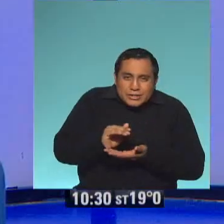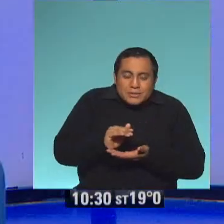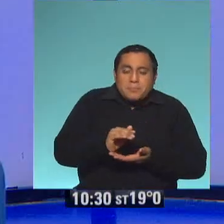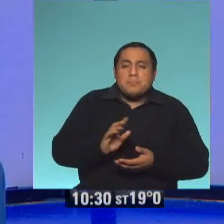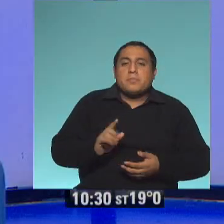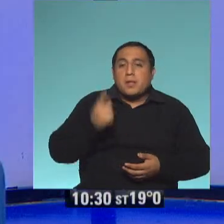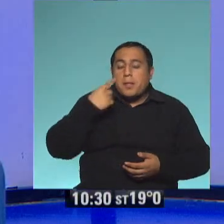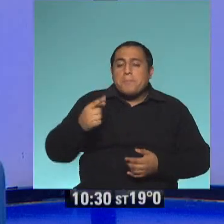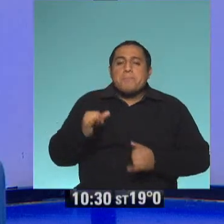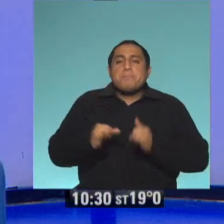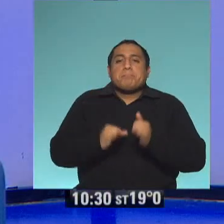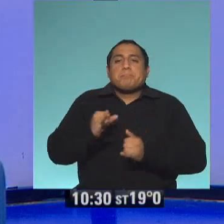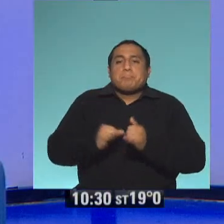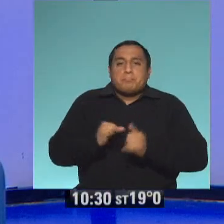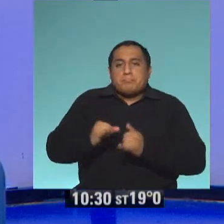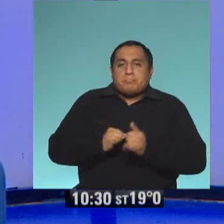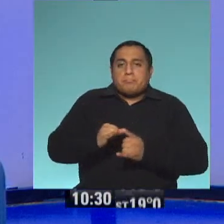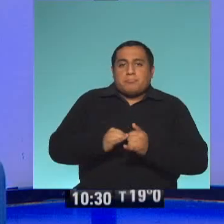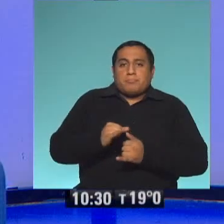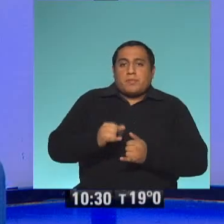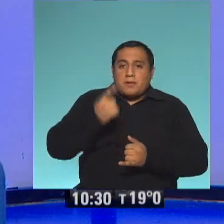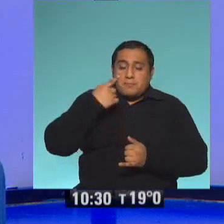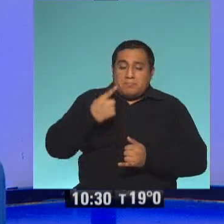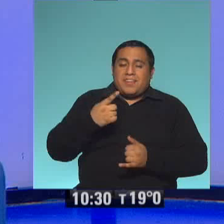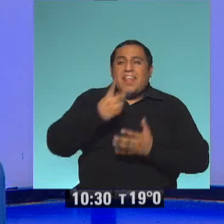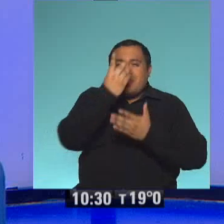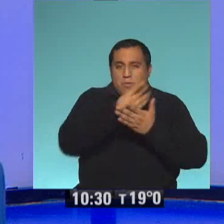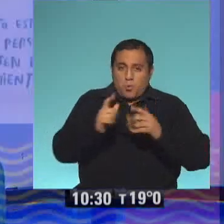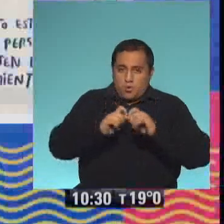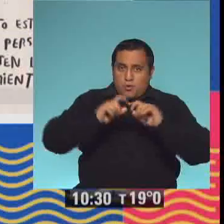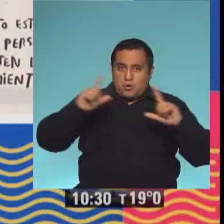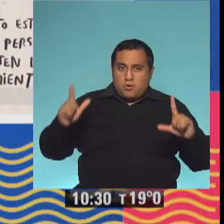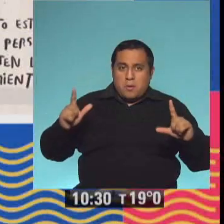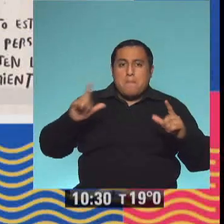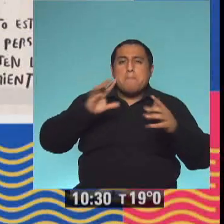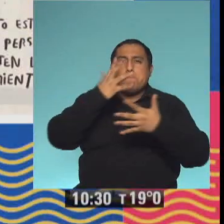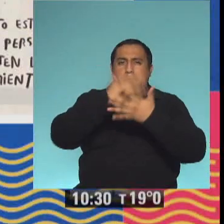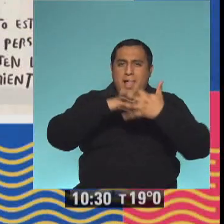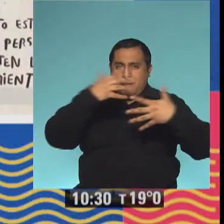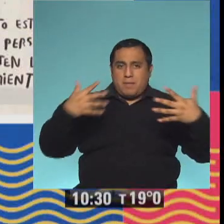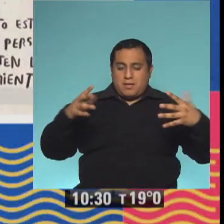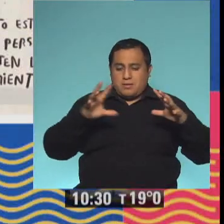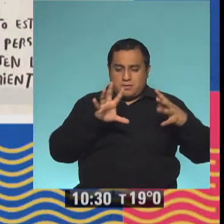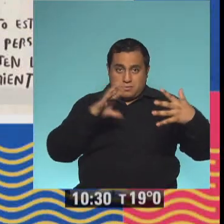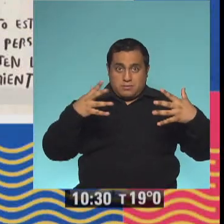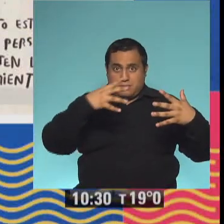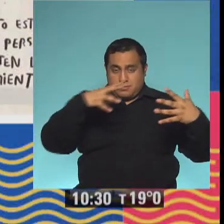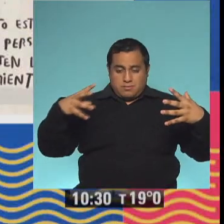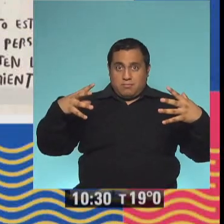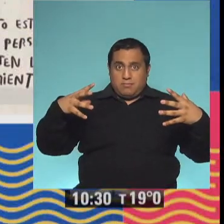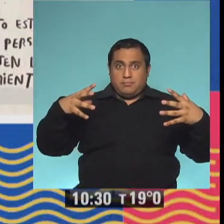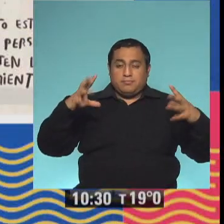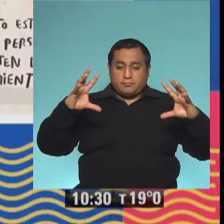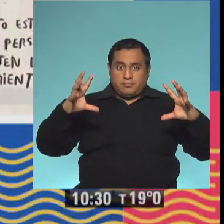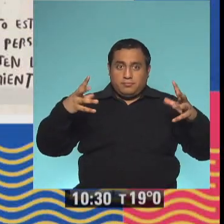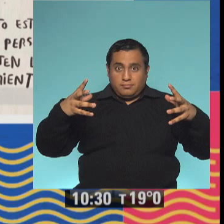ver. El libro empieza con una ilustración de un planisferio. Ajá. A ver si la podemos ver. Y tiene una dedicatoria. Ahí tienen el planisferio, a ver si